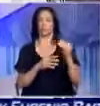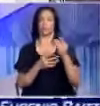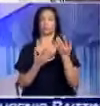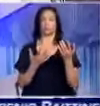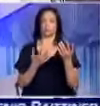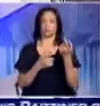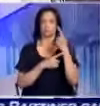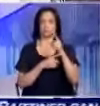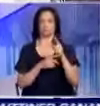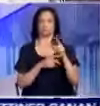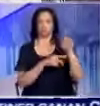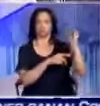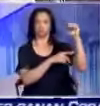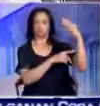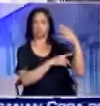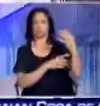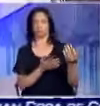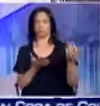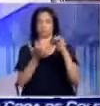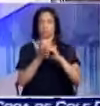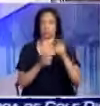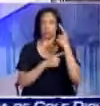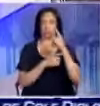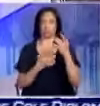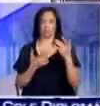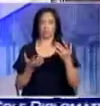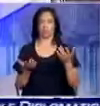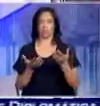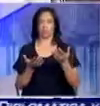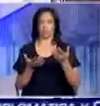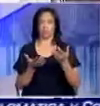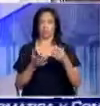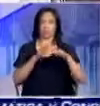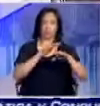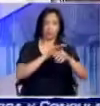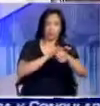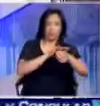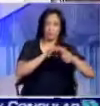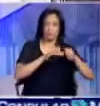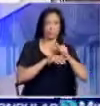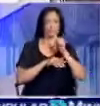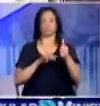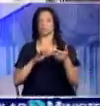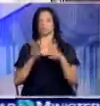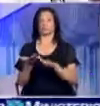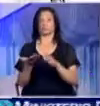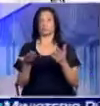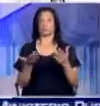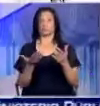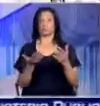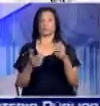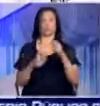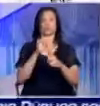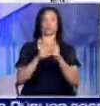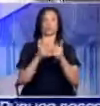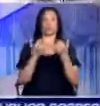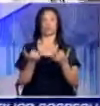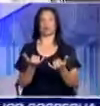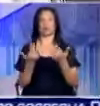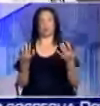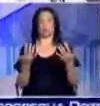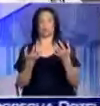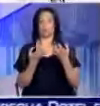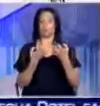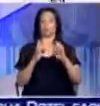un quito de un rayo de sol y vuelve a un calabozo y no se muere cuál es el problema de hacer